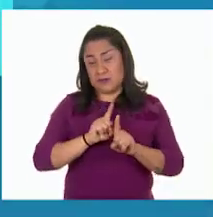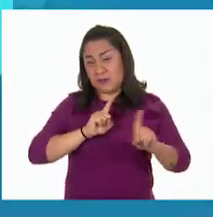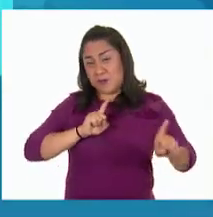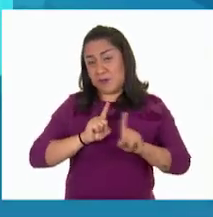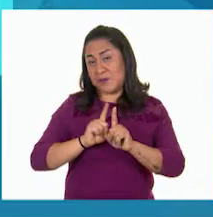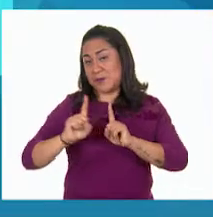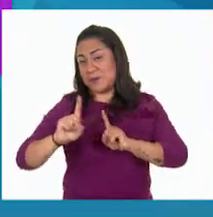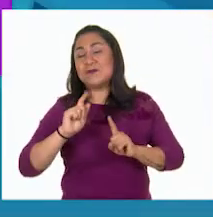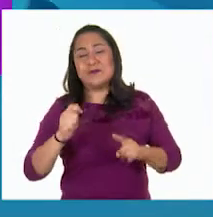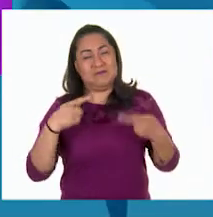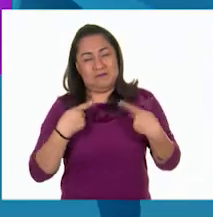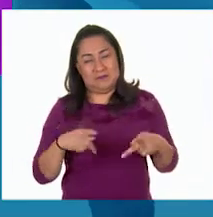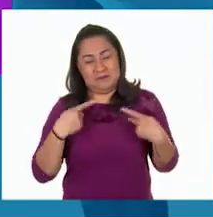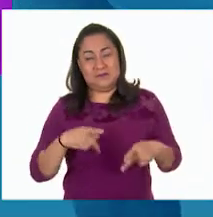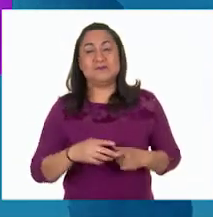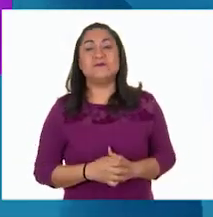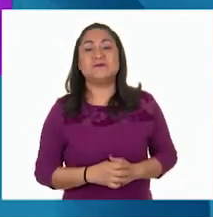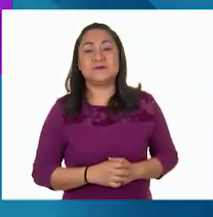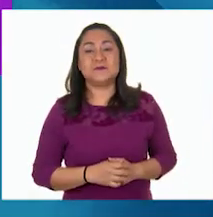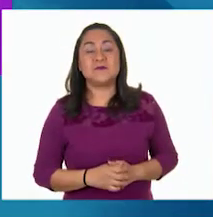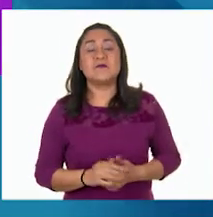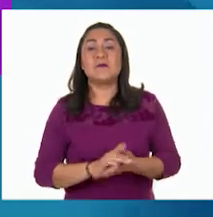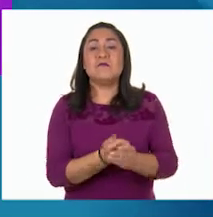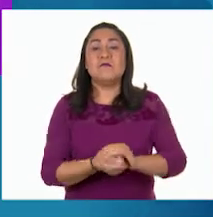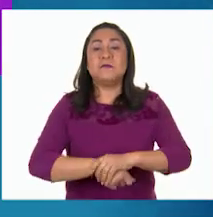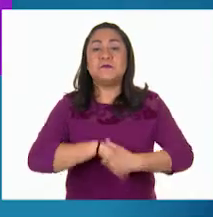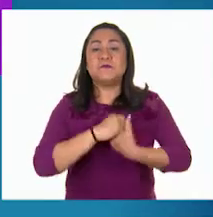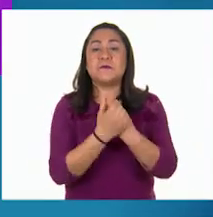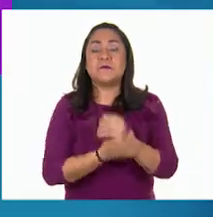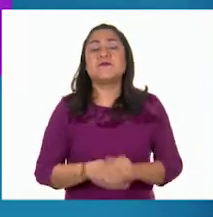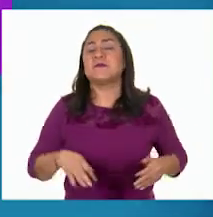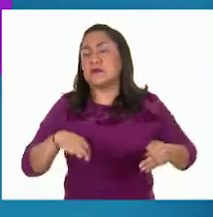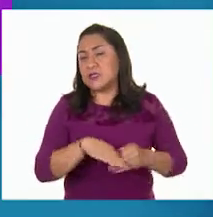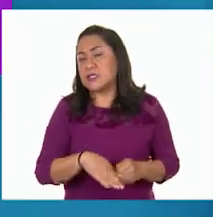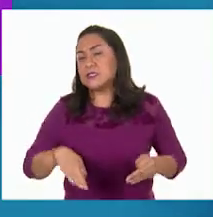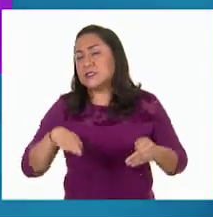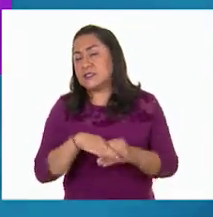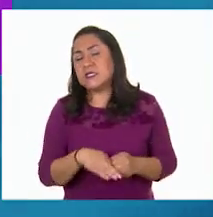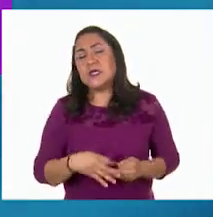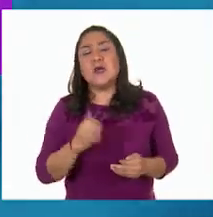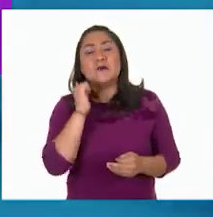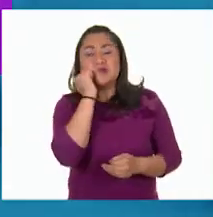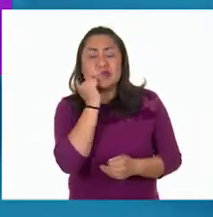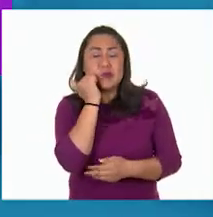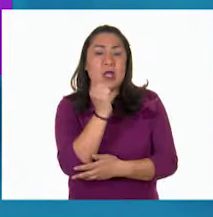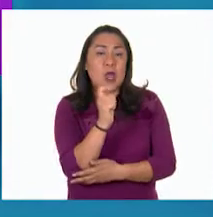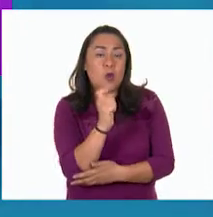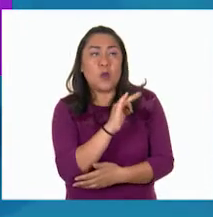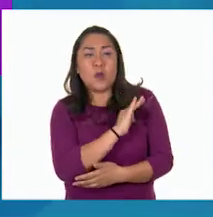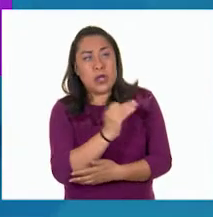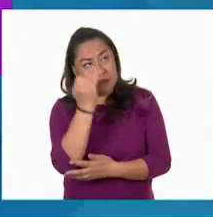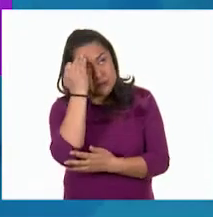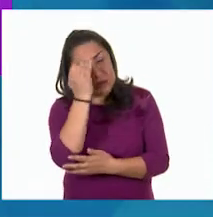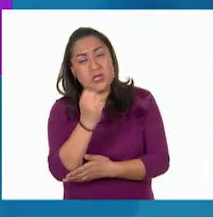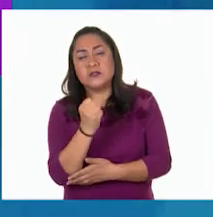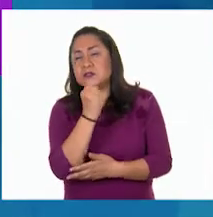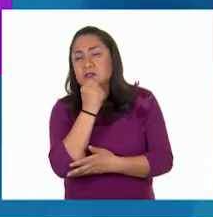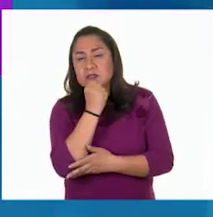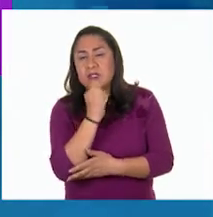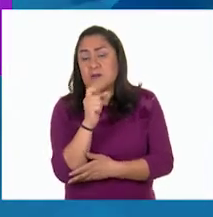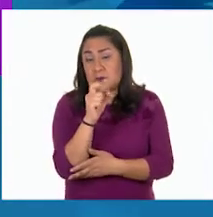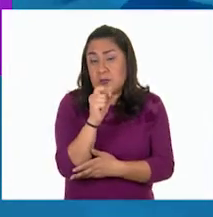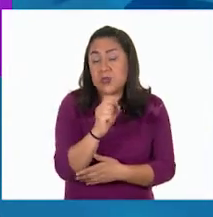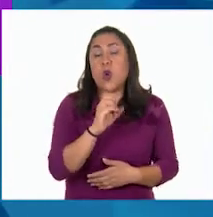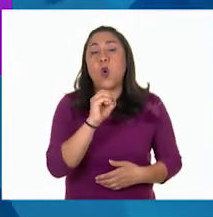metro y medio entre tú y los demás. Lávate las manos muy seguido con agua y jabón por lo menos durante 20 segundos o